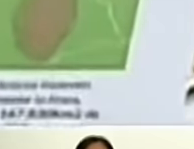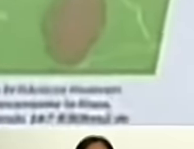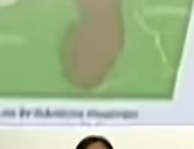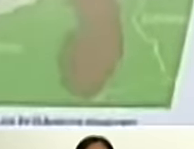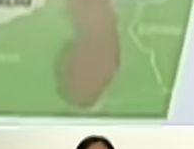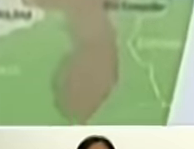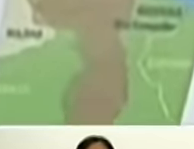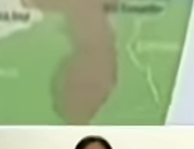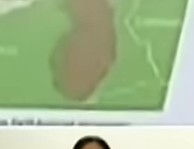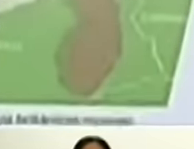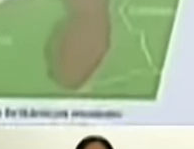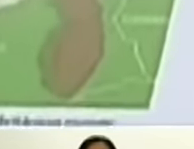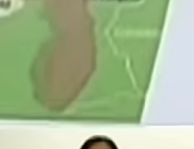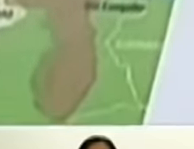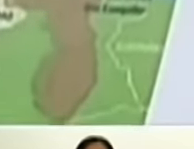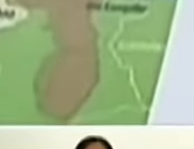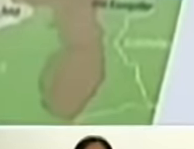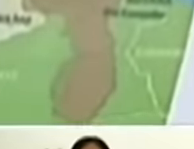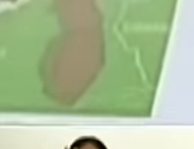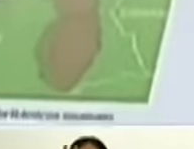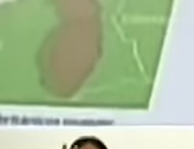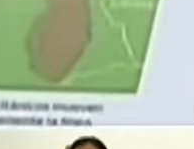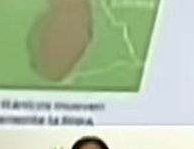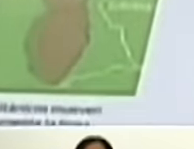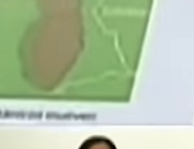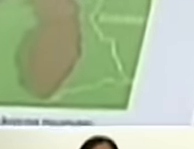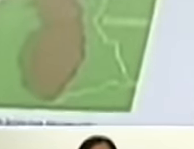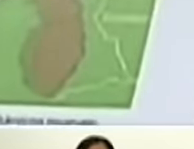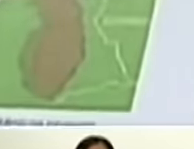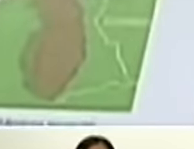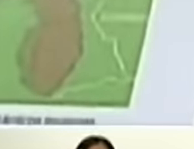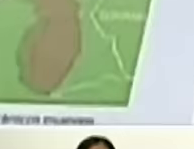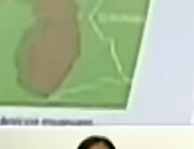hecho el paisa, pues, buena gente. Hecho el paisa.